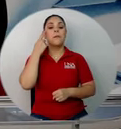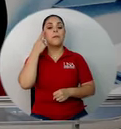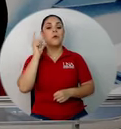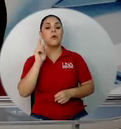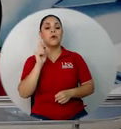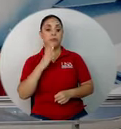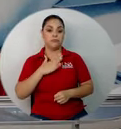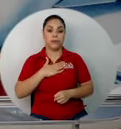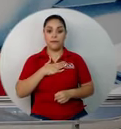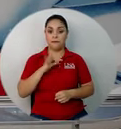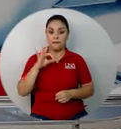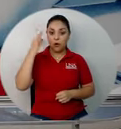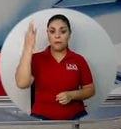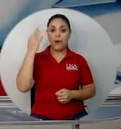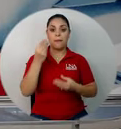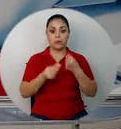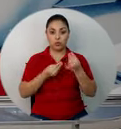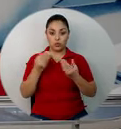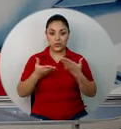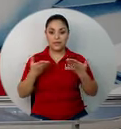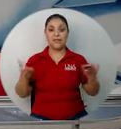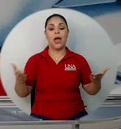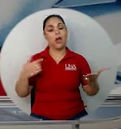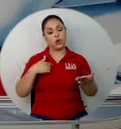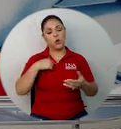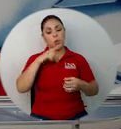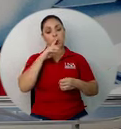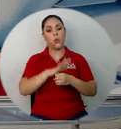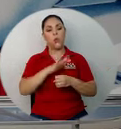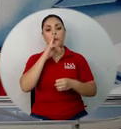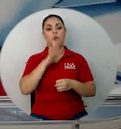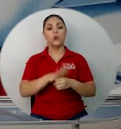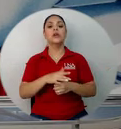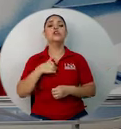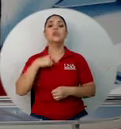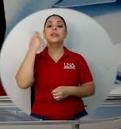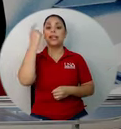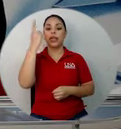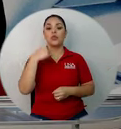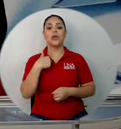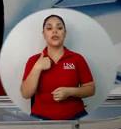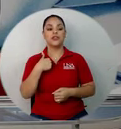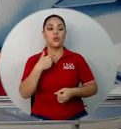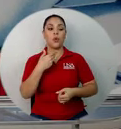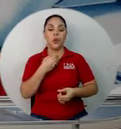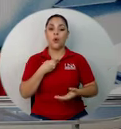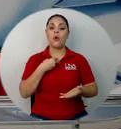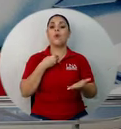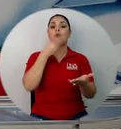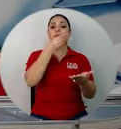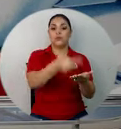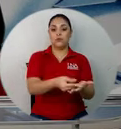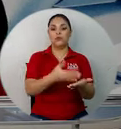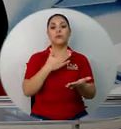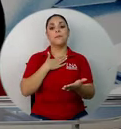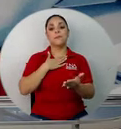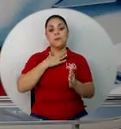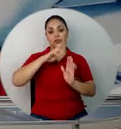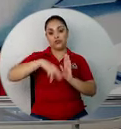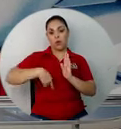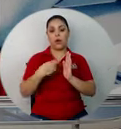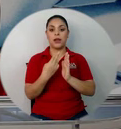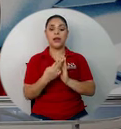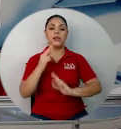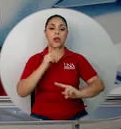de productividad con los cuales yo debo de cumplir y por supuesto que entiendo cuál es la contribución de mi rol a los objetivos del